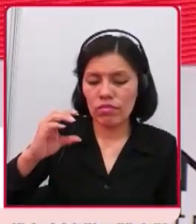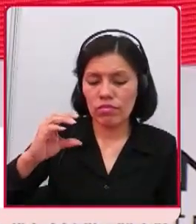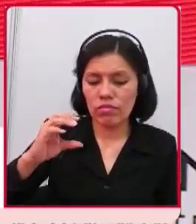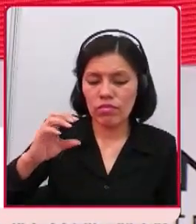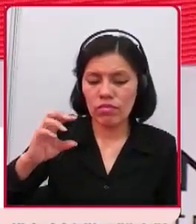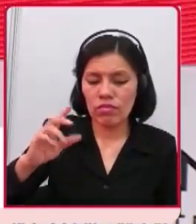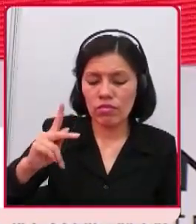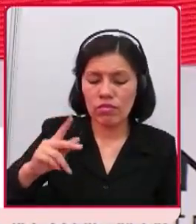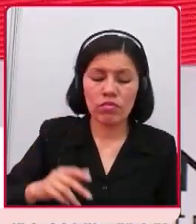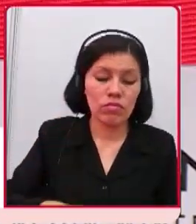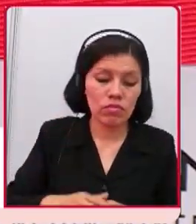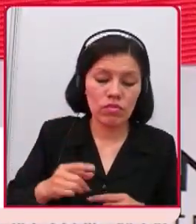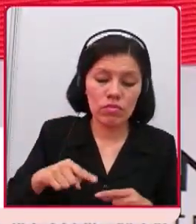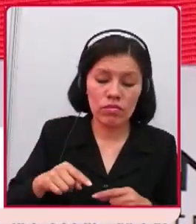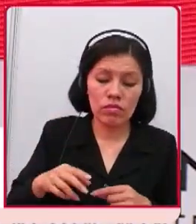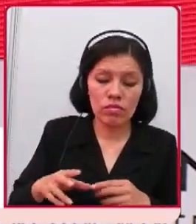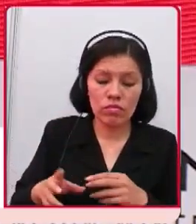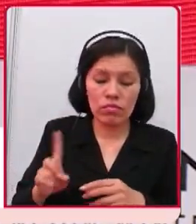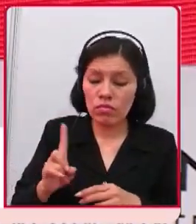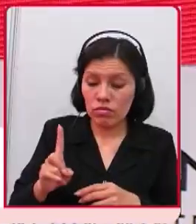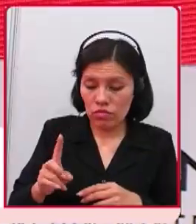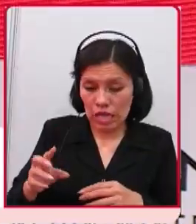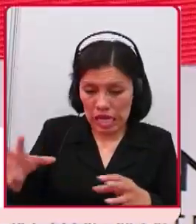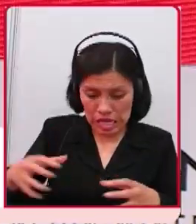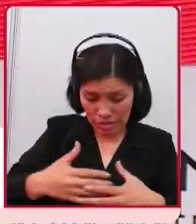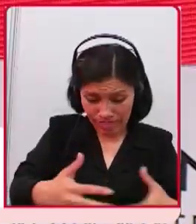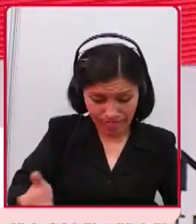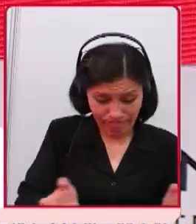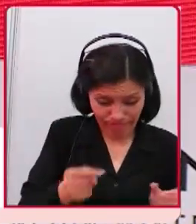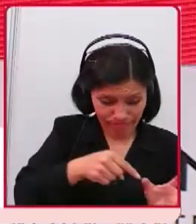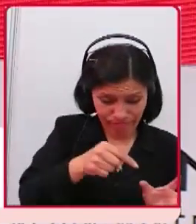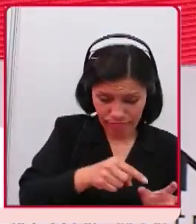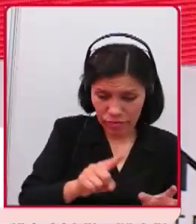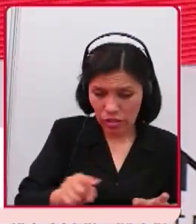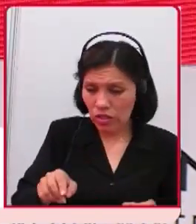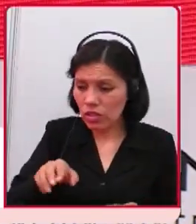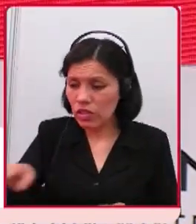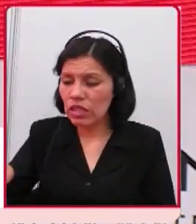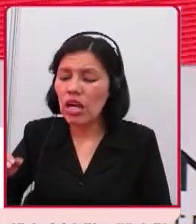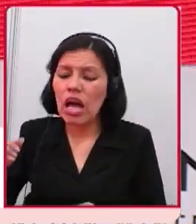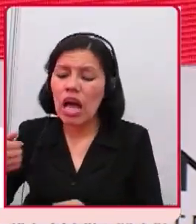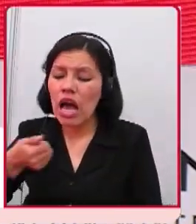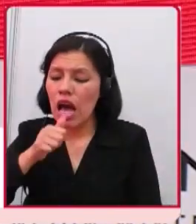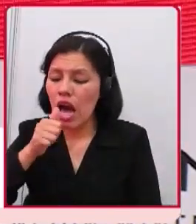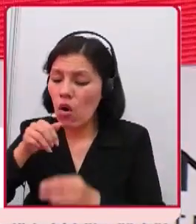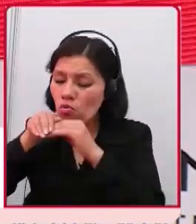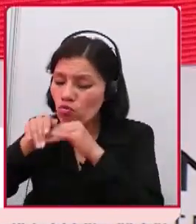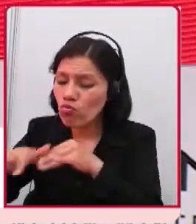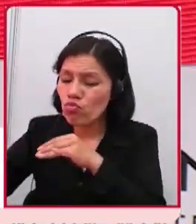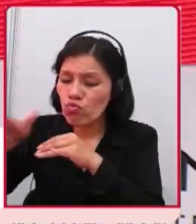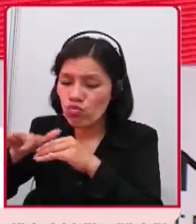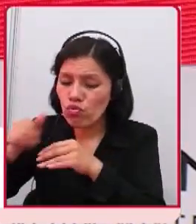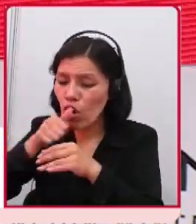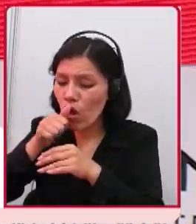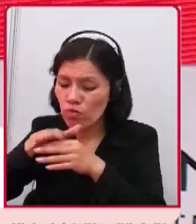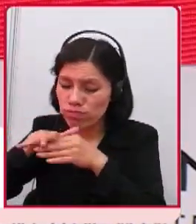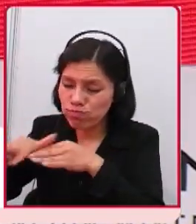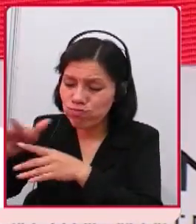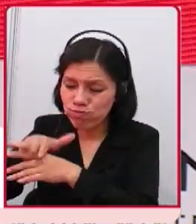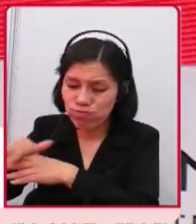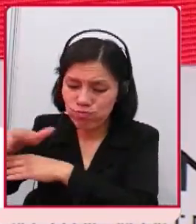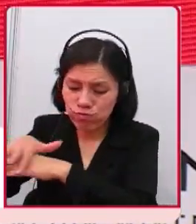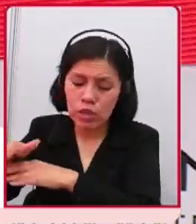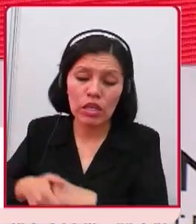punto más cercano a los espesadores. No lo tenemos directamente en los espesadores, pero tenemos desde la flotación. Como este es un proceso lento, nuestros espesadores